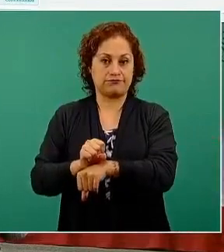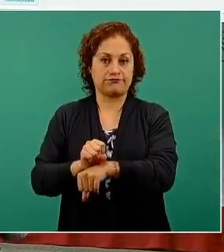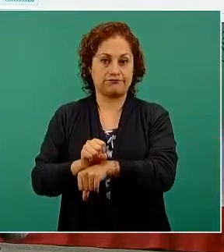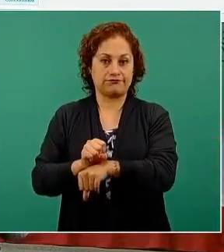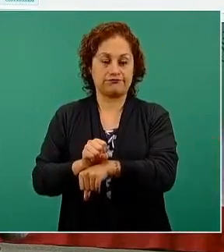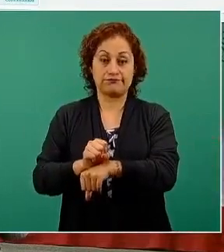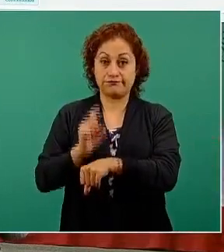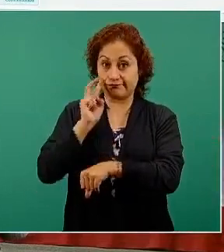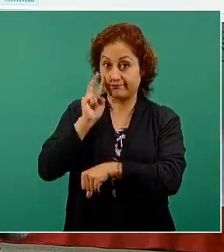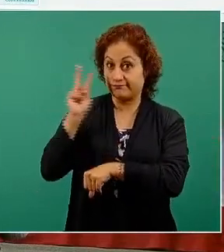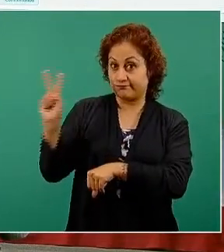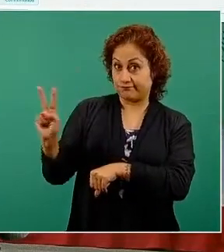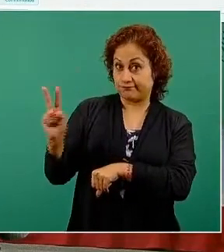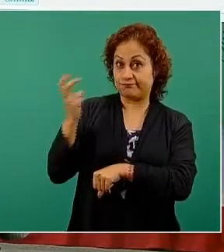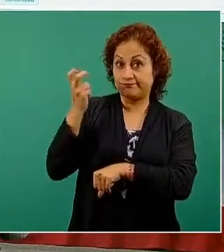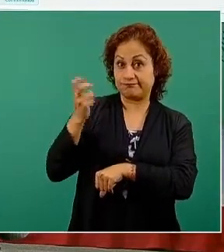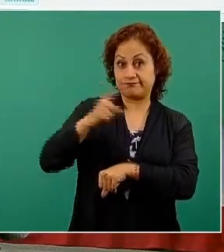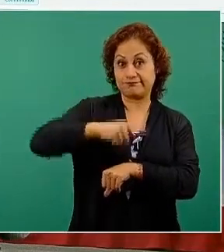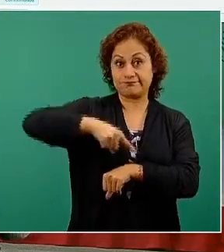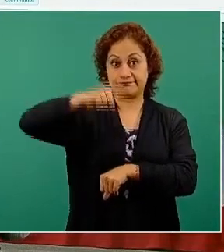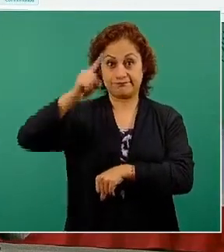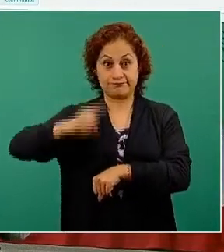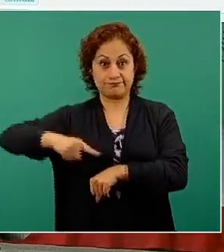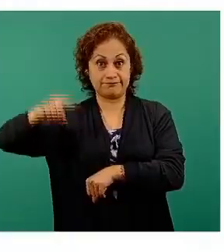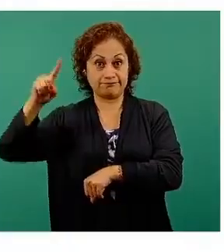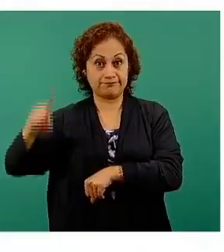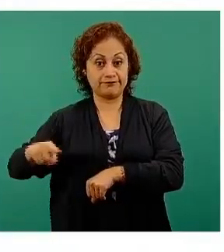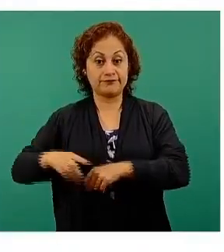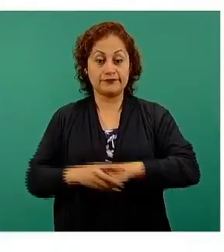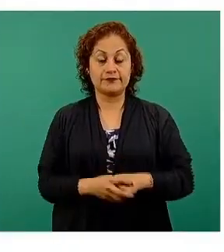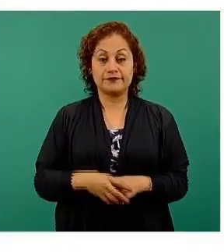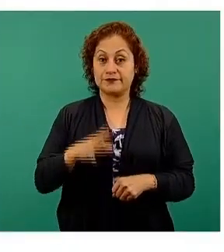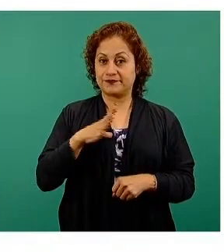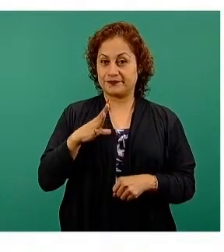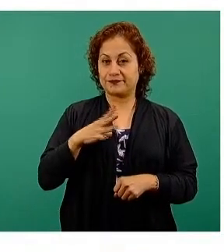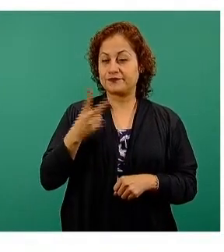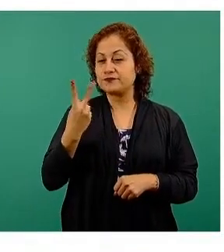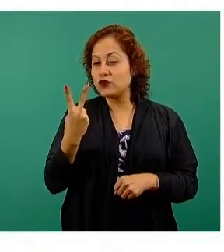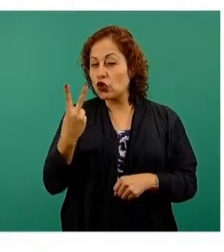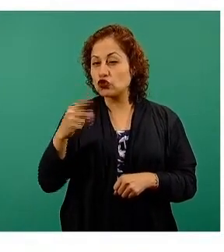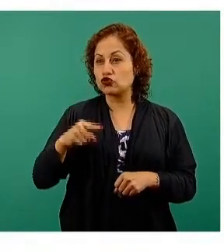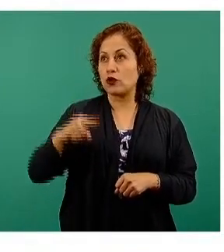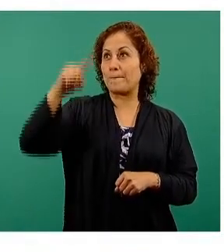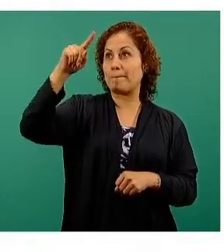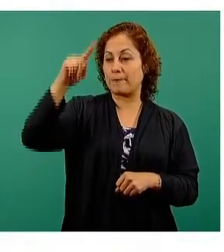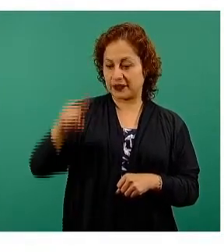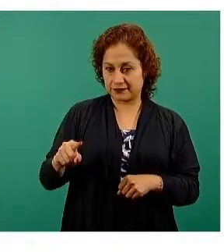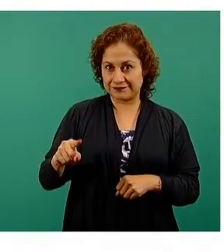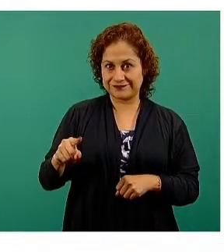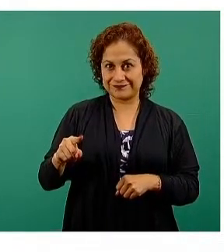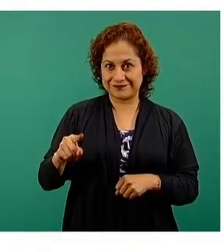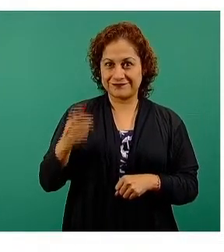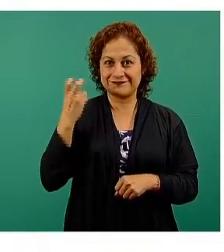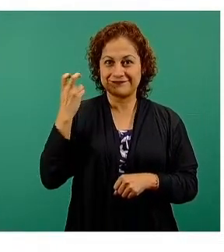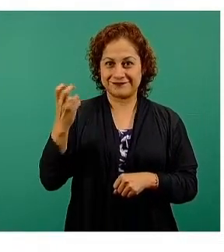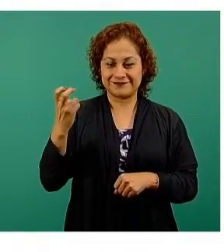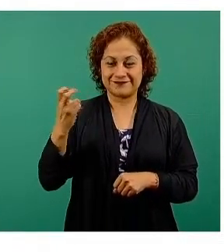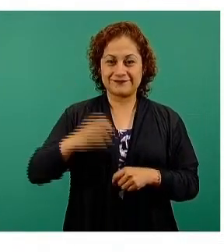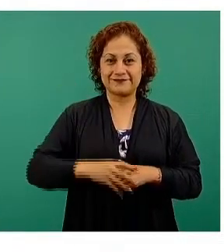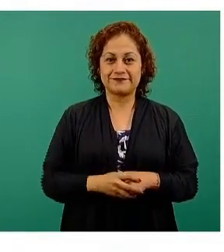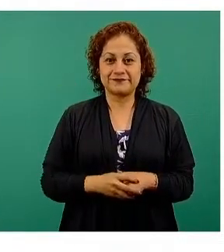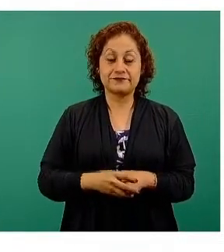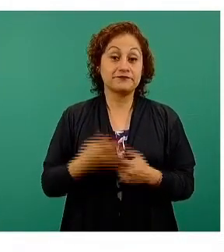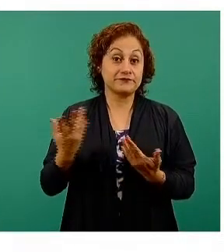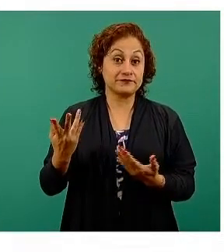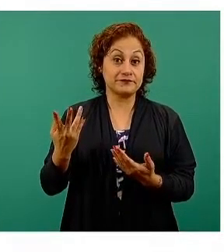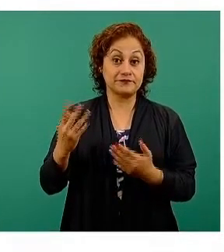esta curva, en donde se ven claramente estos como dos olas o dos picos, en donde claramente el